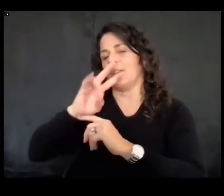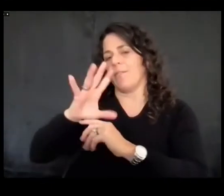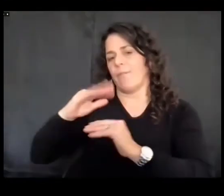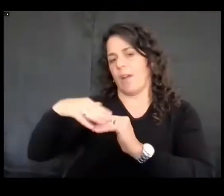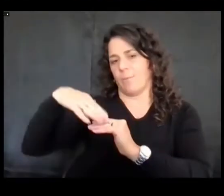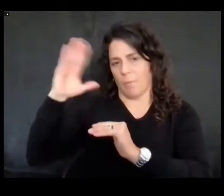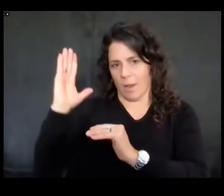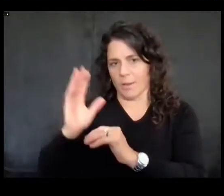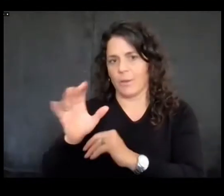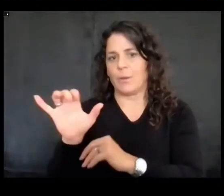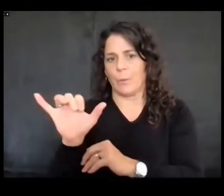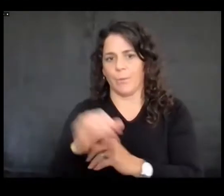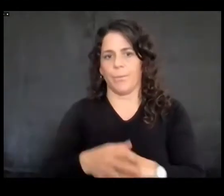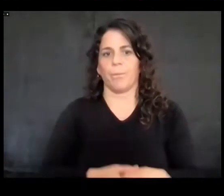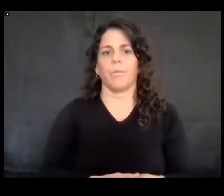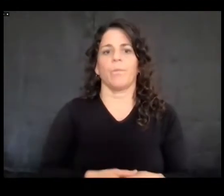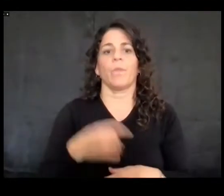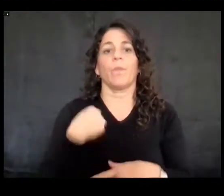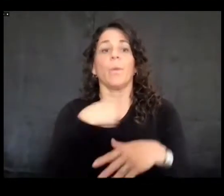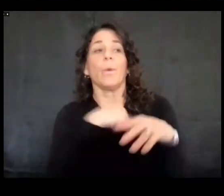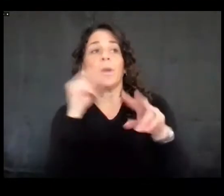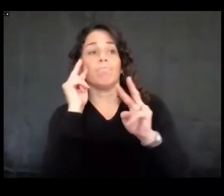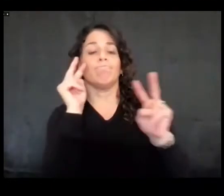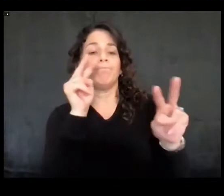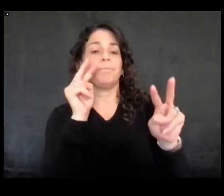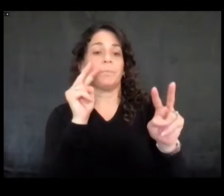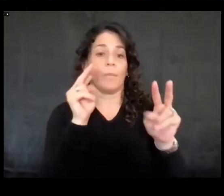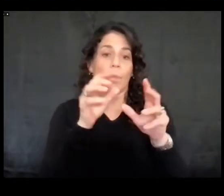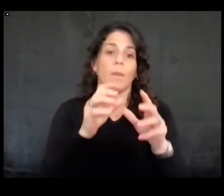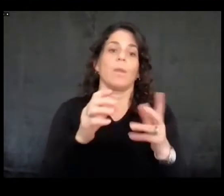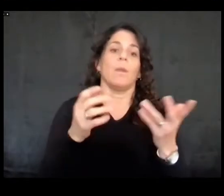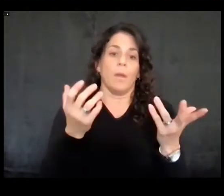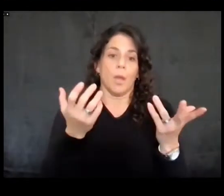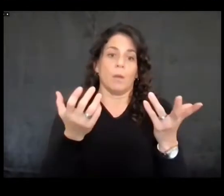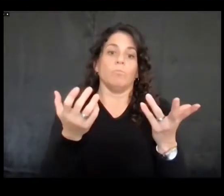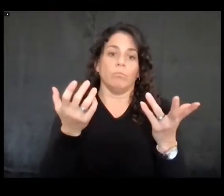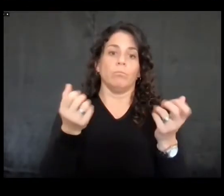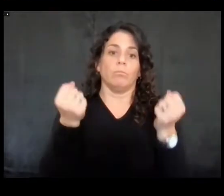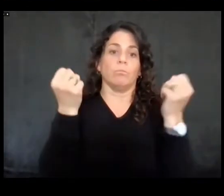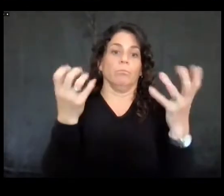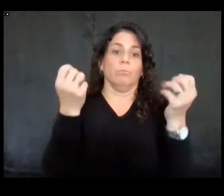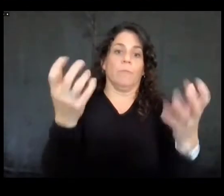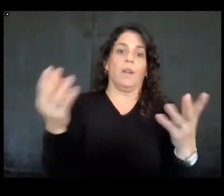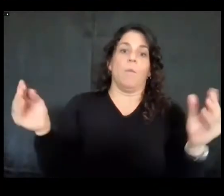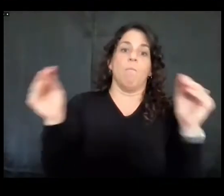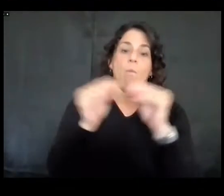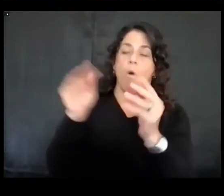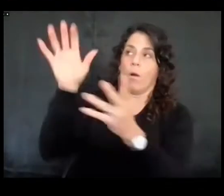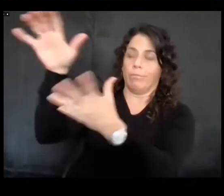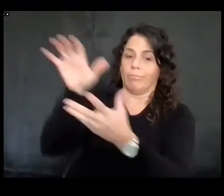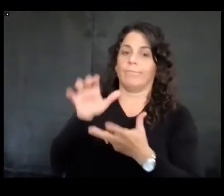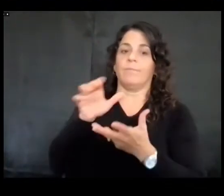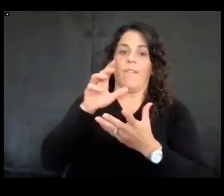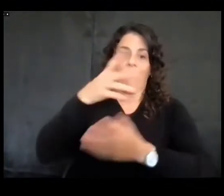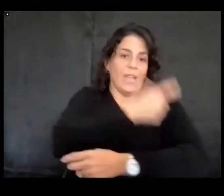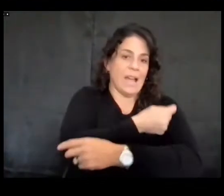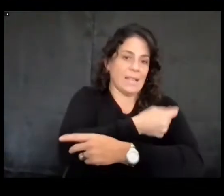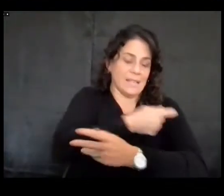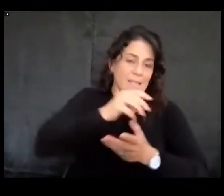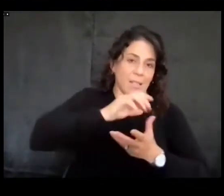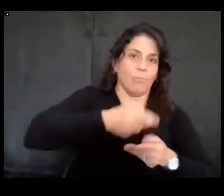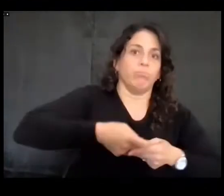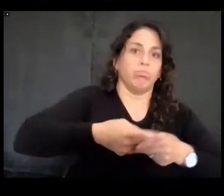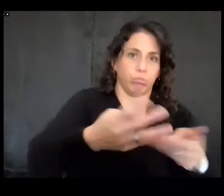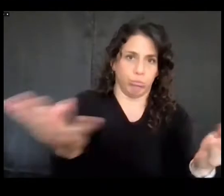mayores anticipamos un gran incremento en vacunas y asignaciones la